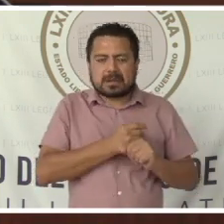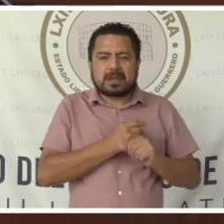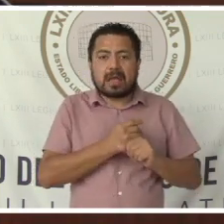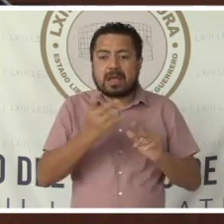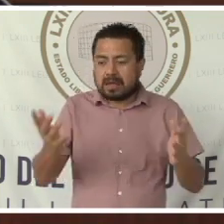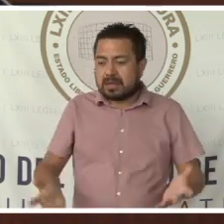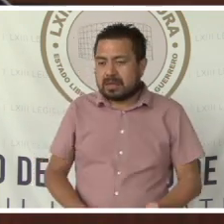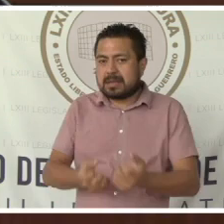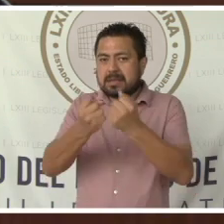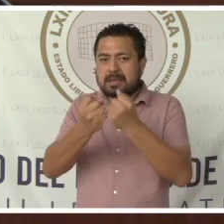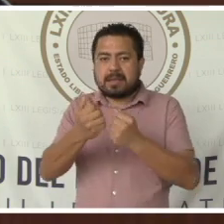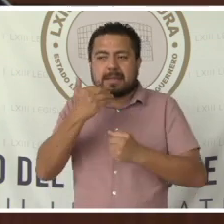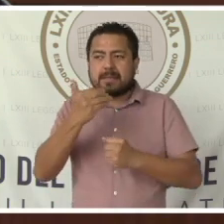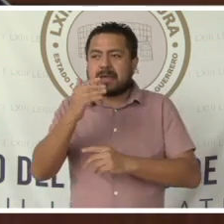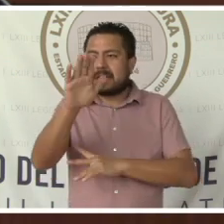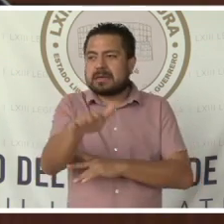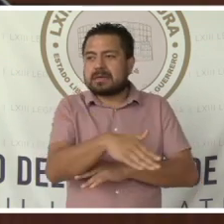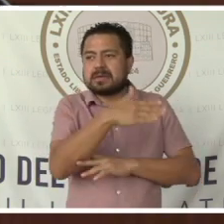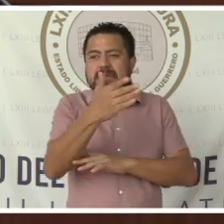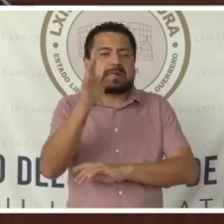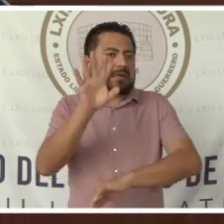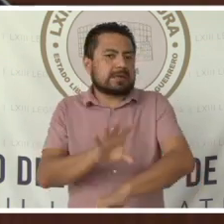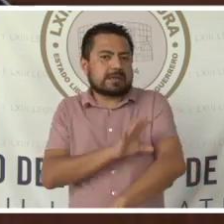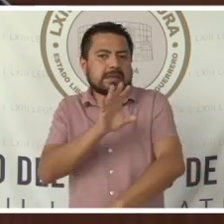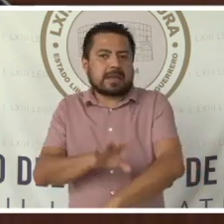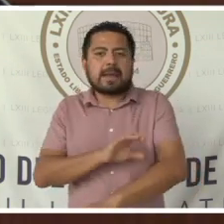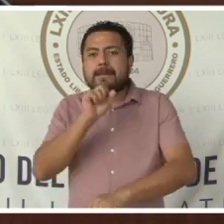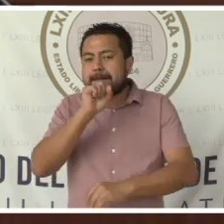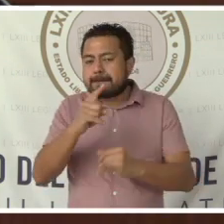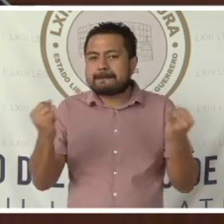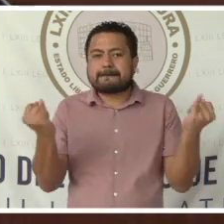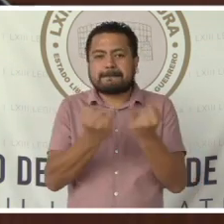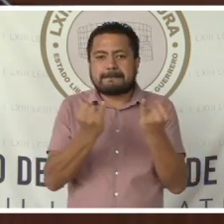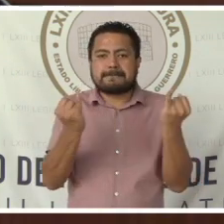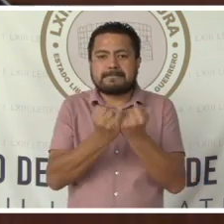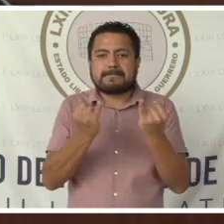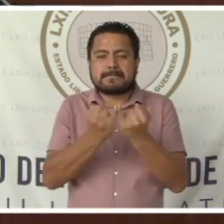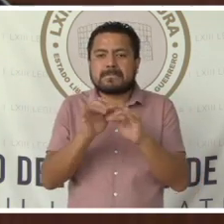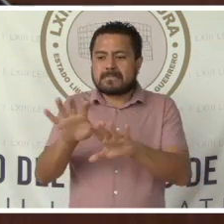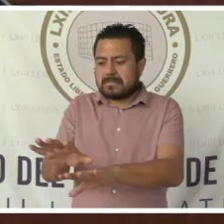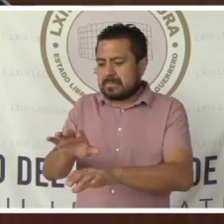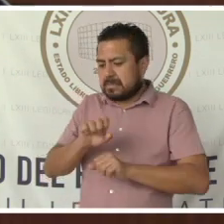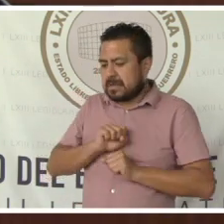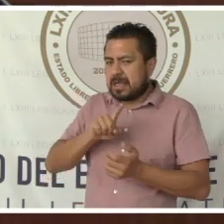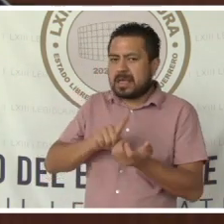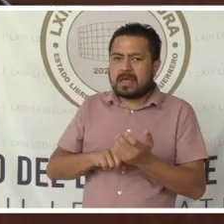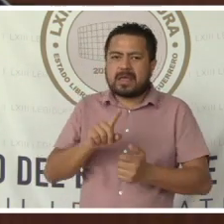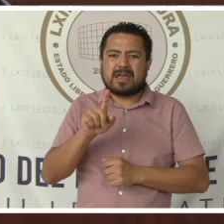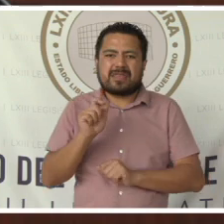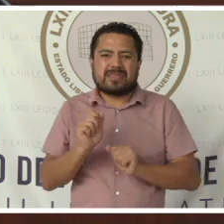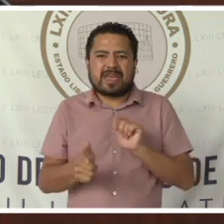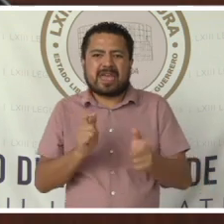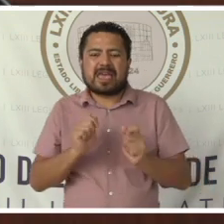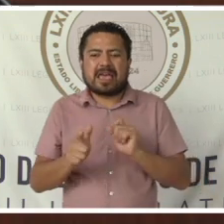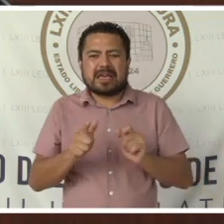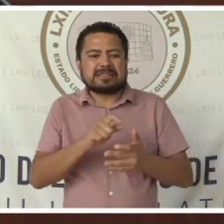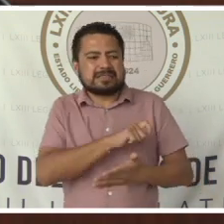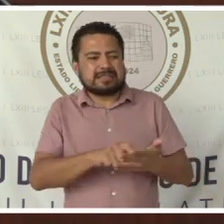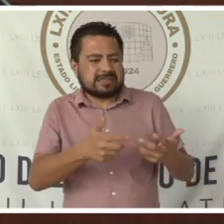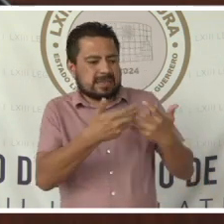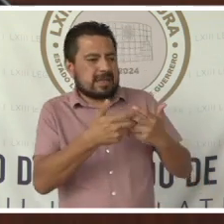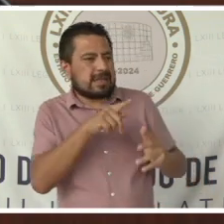hemos recuperado nuestra soberanía energética y se ha adquirido la refinería de darepack a la empresa